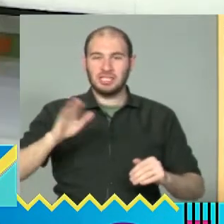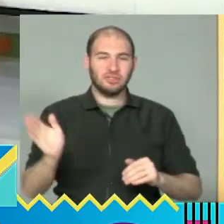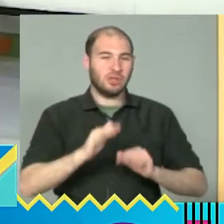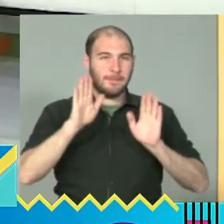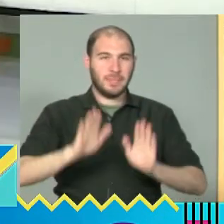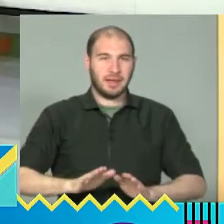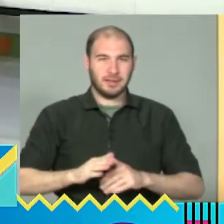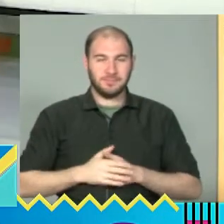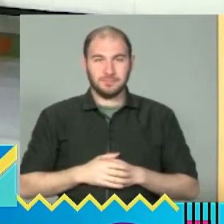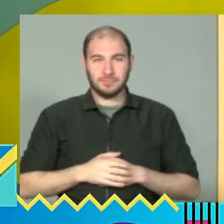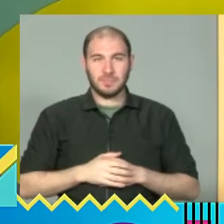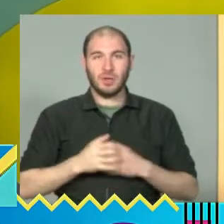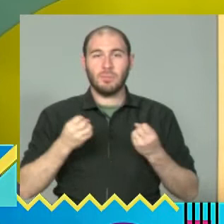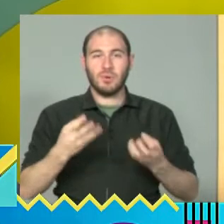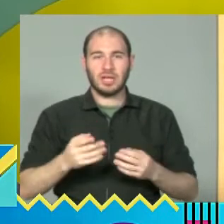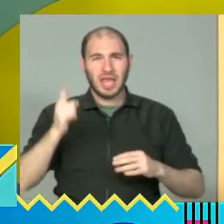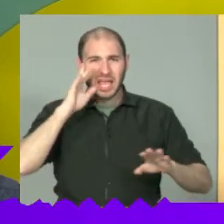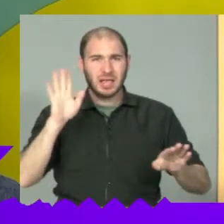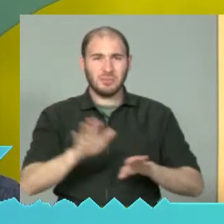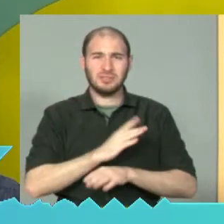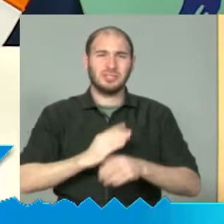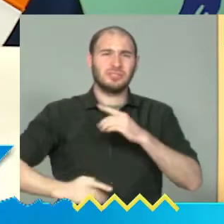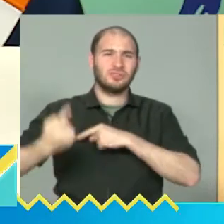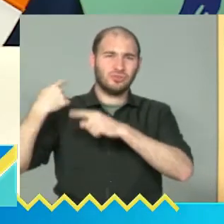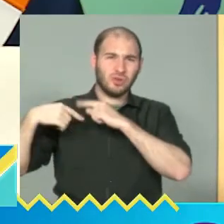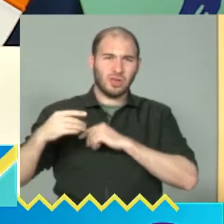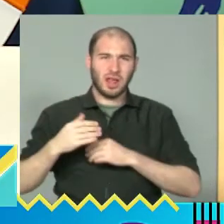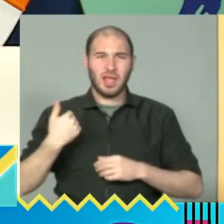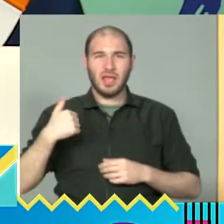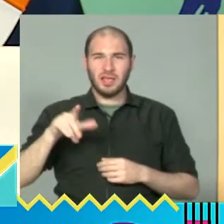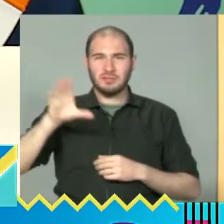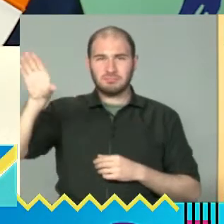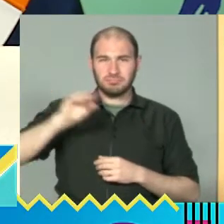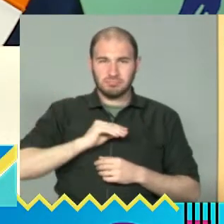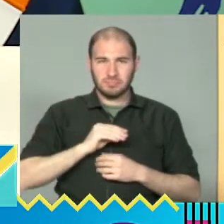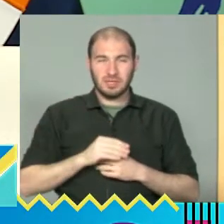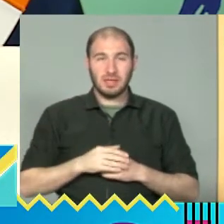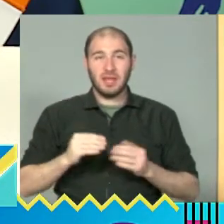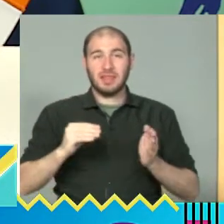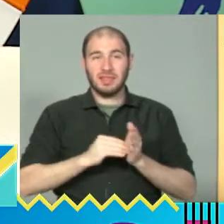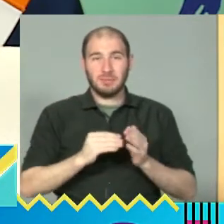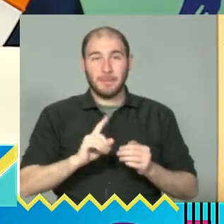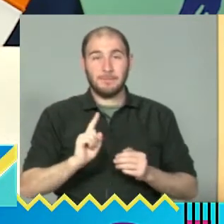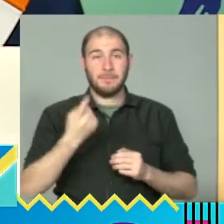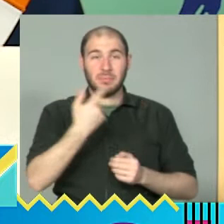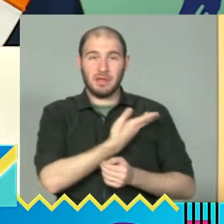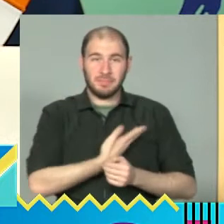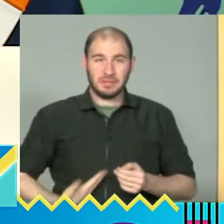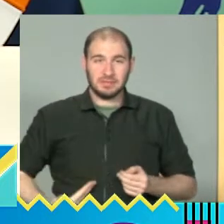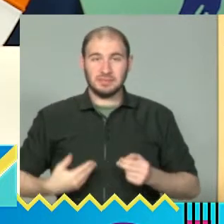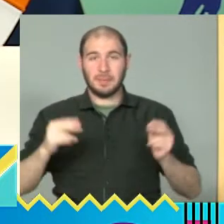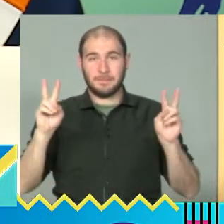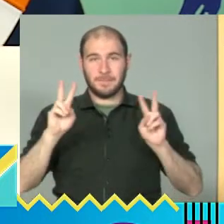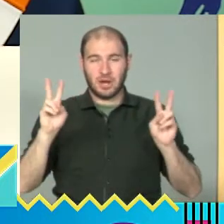país. Y eso se debe a un error histórico que tiene Argentina, que es haber tomado, en la época de la primera presidencia de